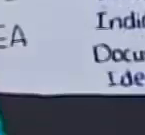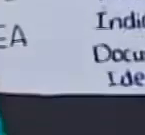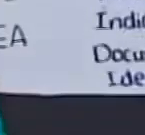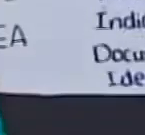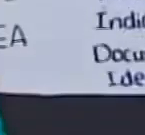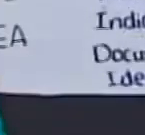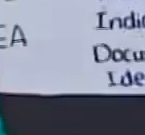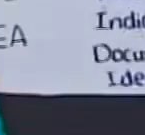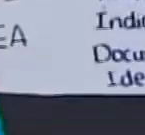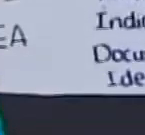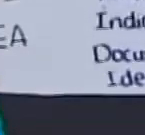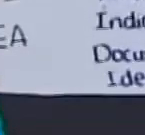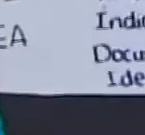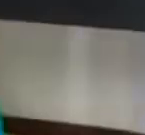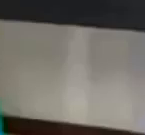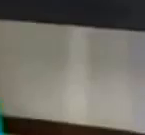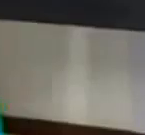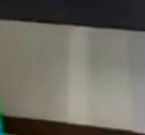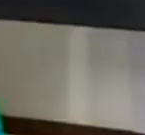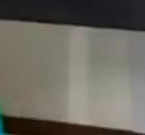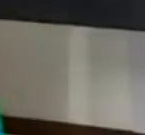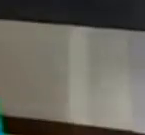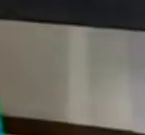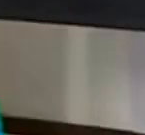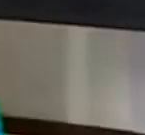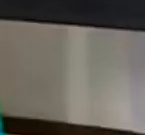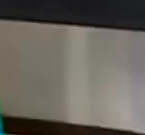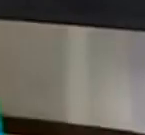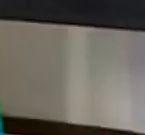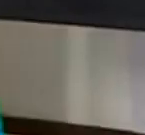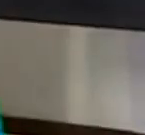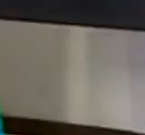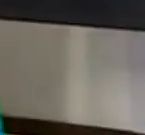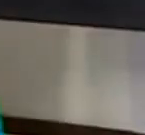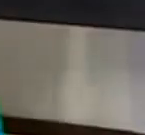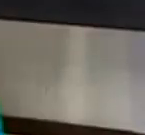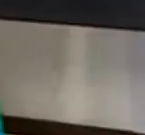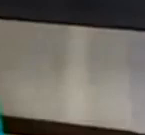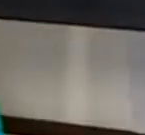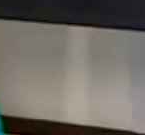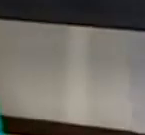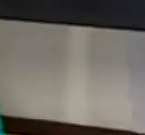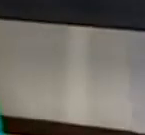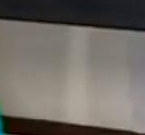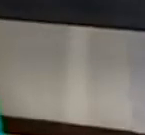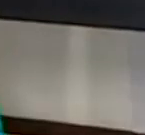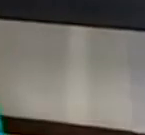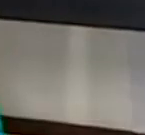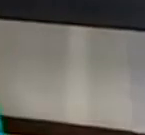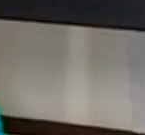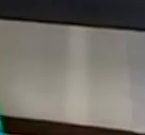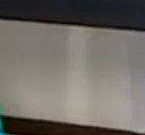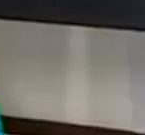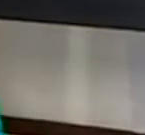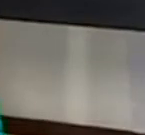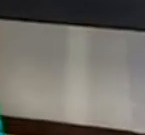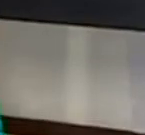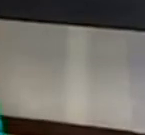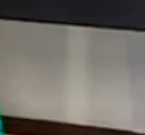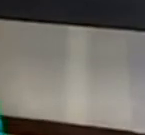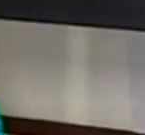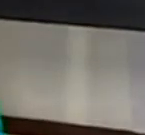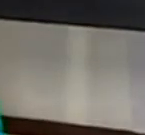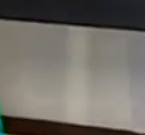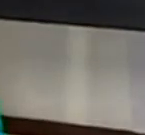nos estamos refiriendo al ámbito religioso, ese hermano sí va con inicial mayúscula en su abreviatura, pero si